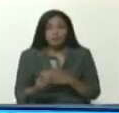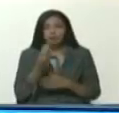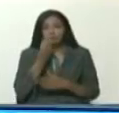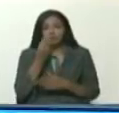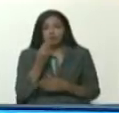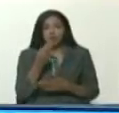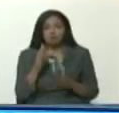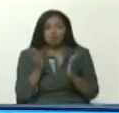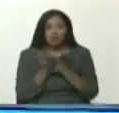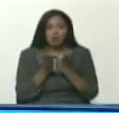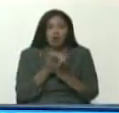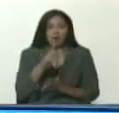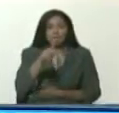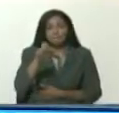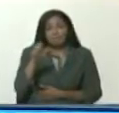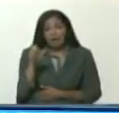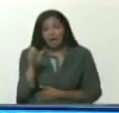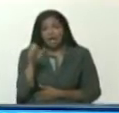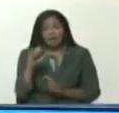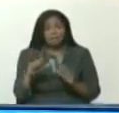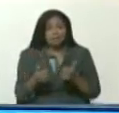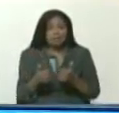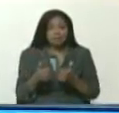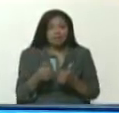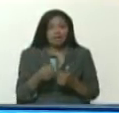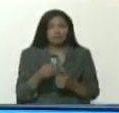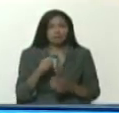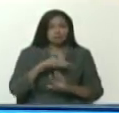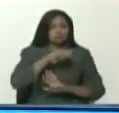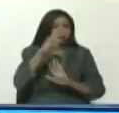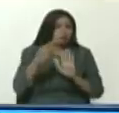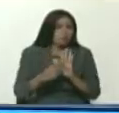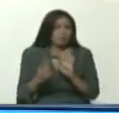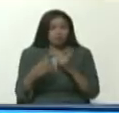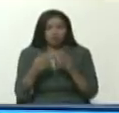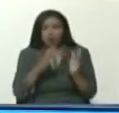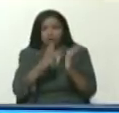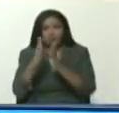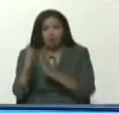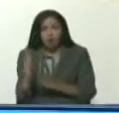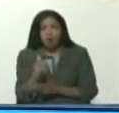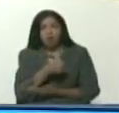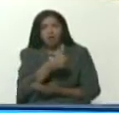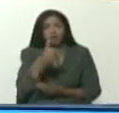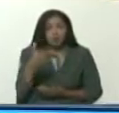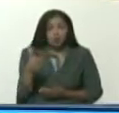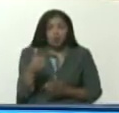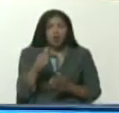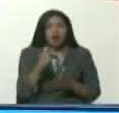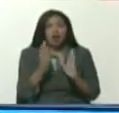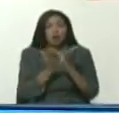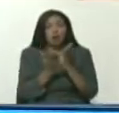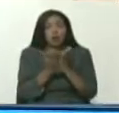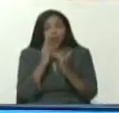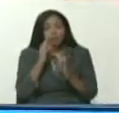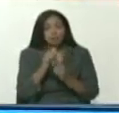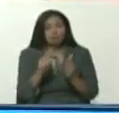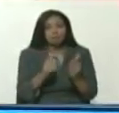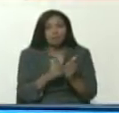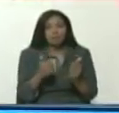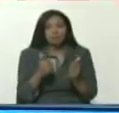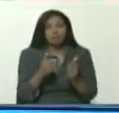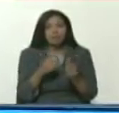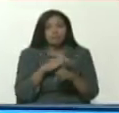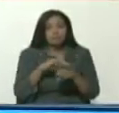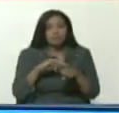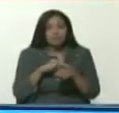escolar, el PAE, que debe funcionar al 100% en todas las escuelas y liceos. Vamos a ver al viceministro Eduardo